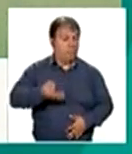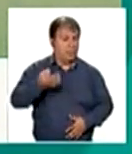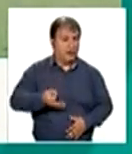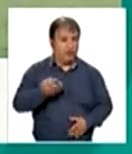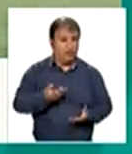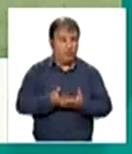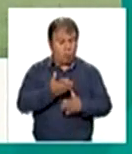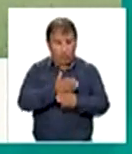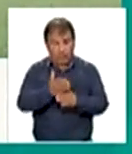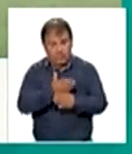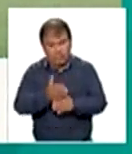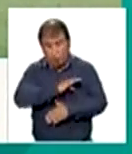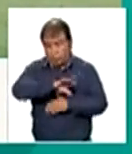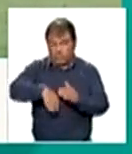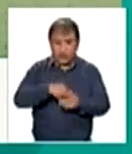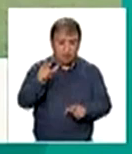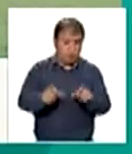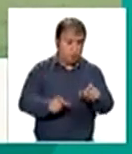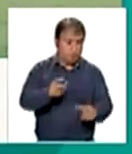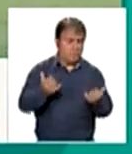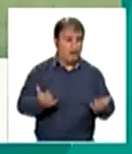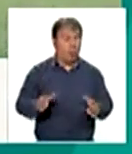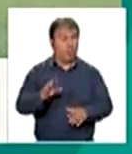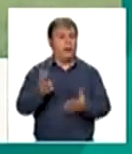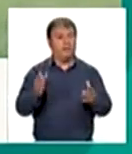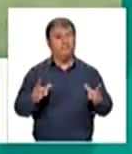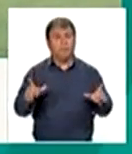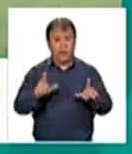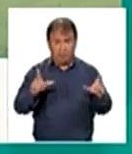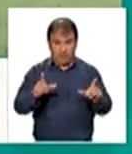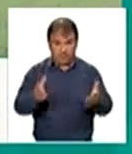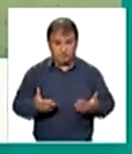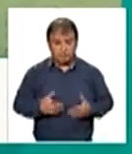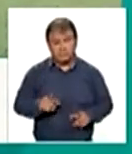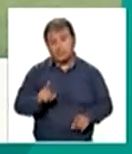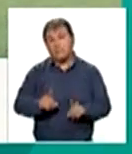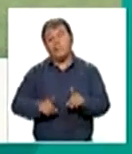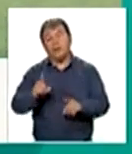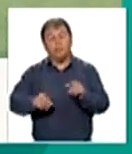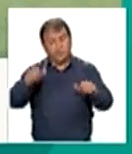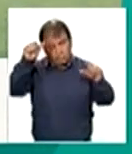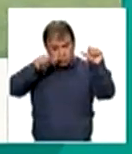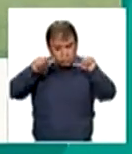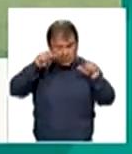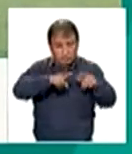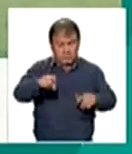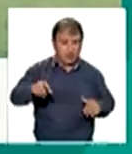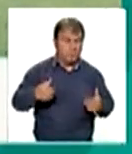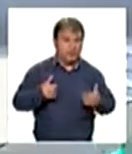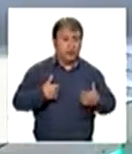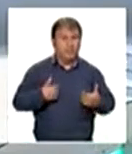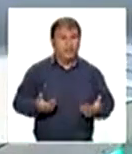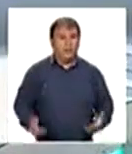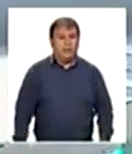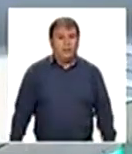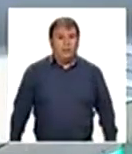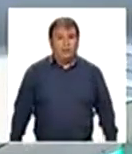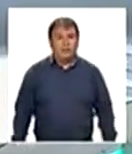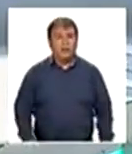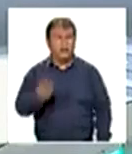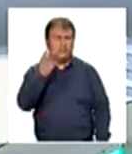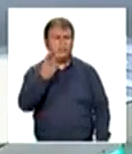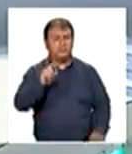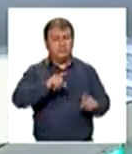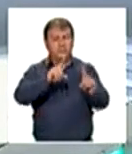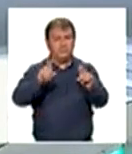podemos compartir con toda la gente a esta hora en el noticiero. ¿Sí? ¿Alguna duda que tengan al respecto ahí en estudios? Dos